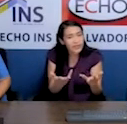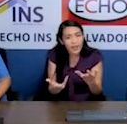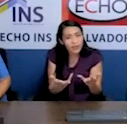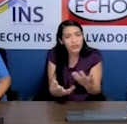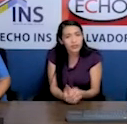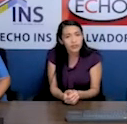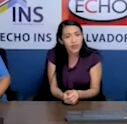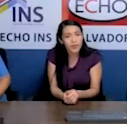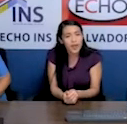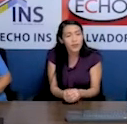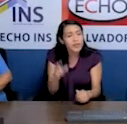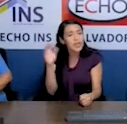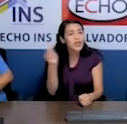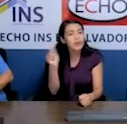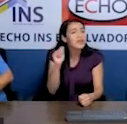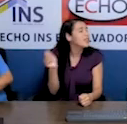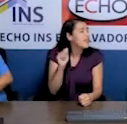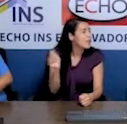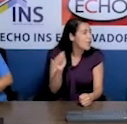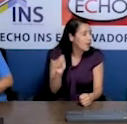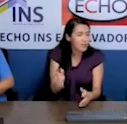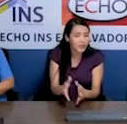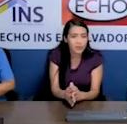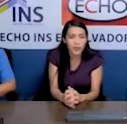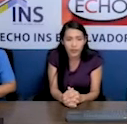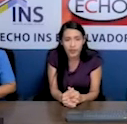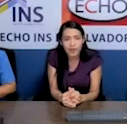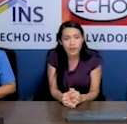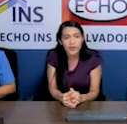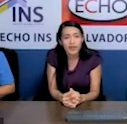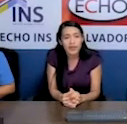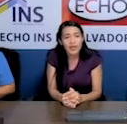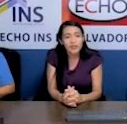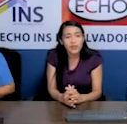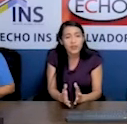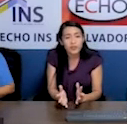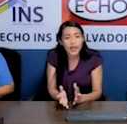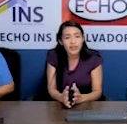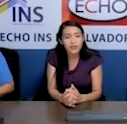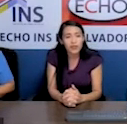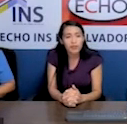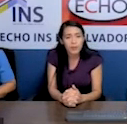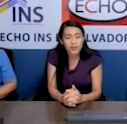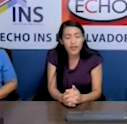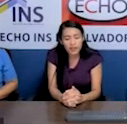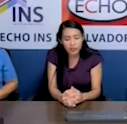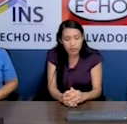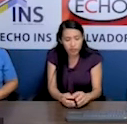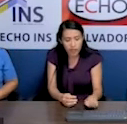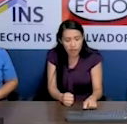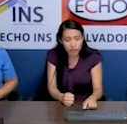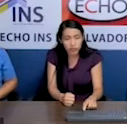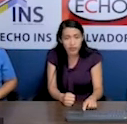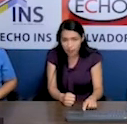el resultado que nosotros esperamos, es una bandera roja, como decimos hoy, ¿verdad? El solendronato, el